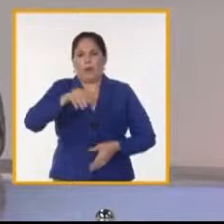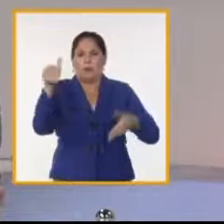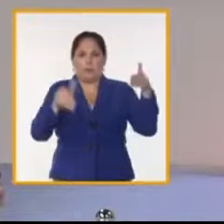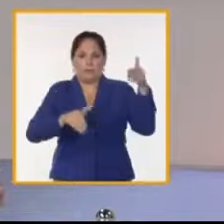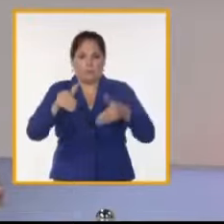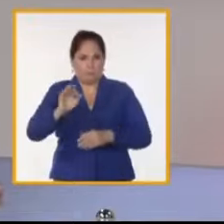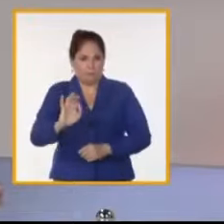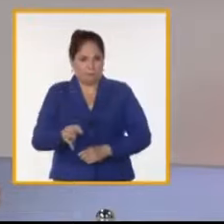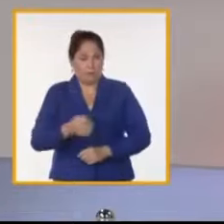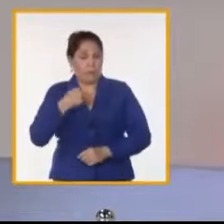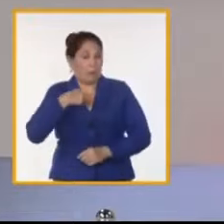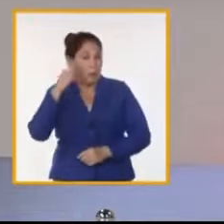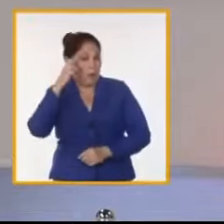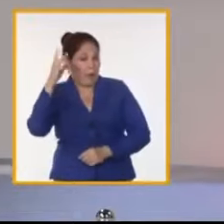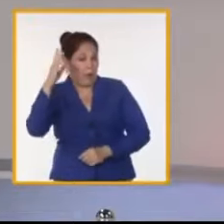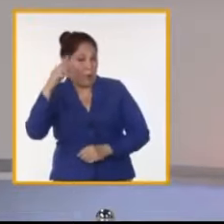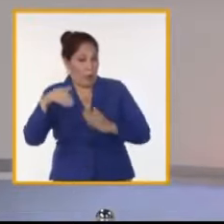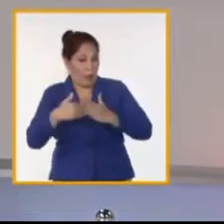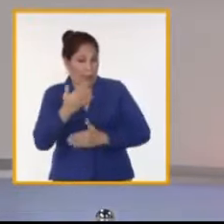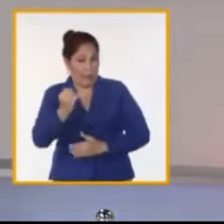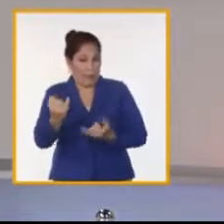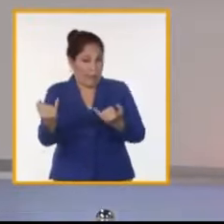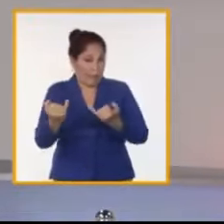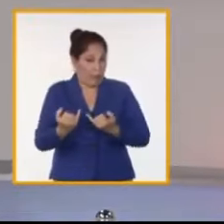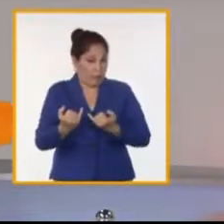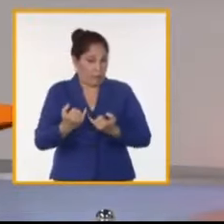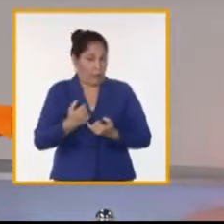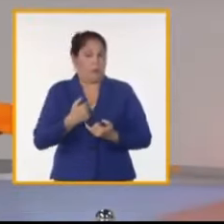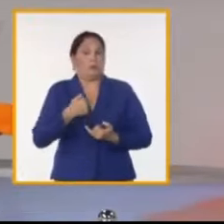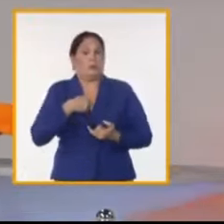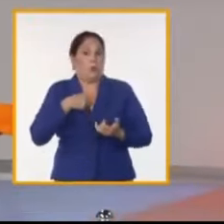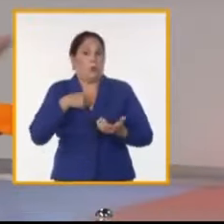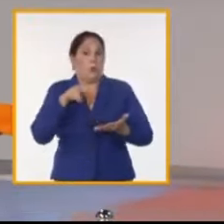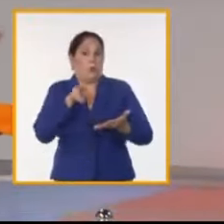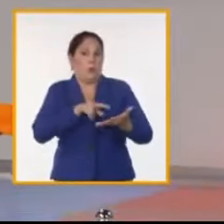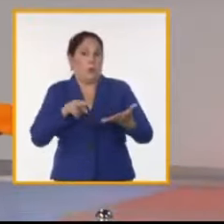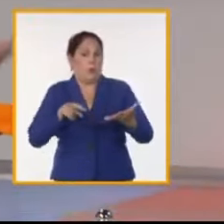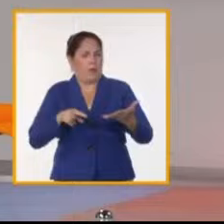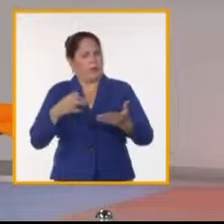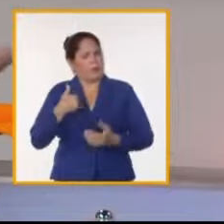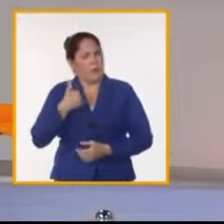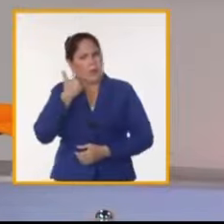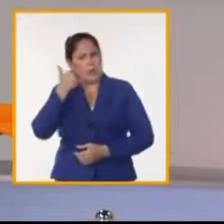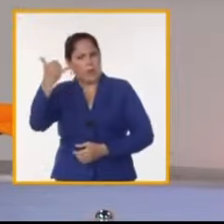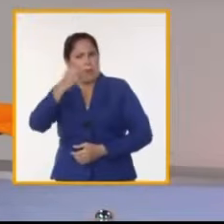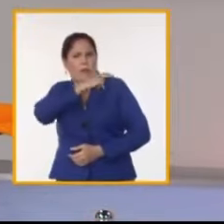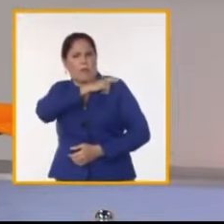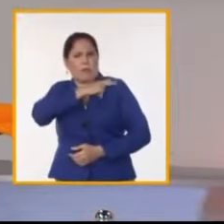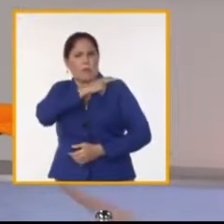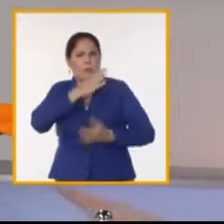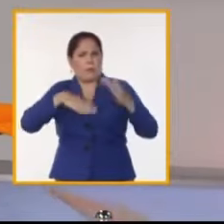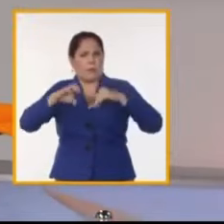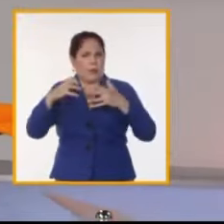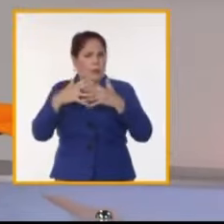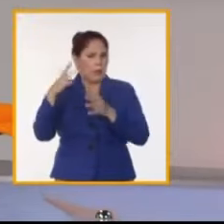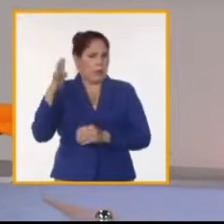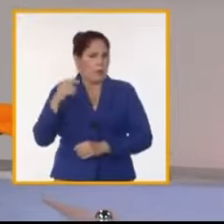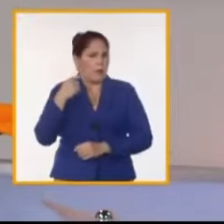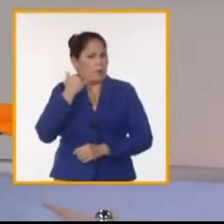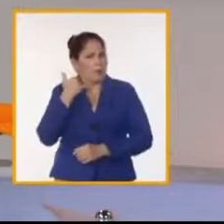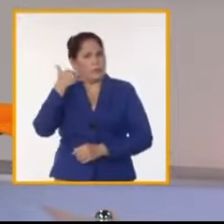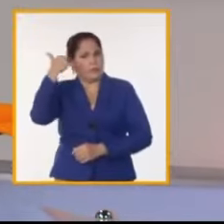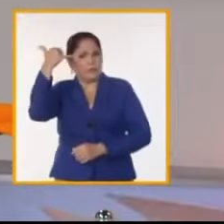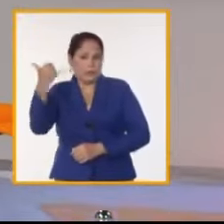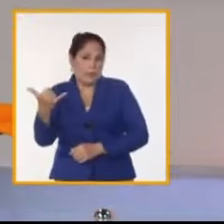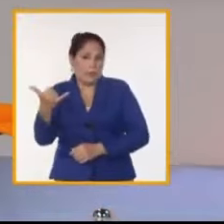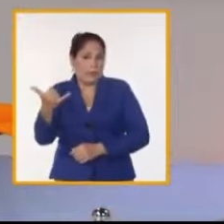televidentes yo recuerdo que ese día cuando se dió la noticia yo llamé a una funcionaria del minrex y le decía algo en